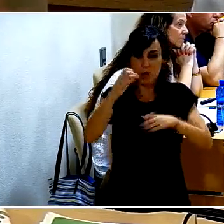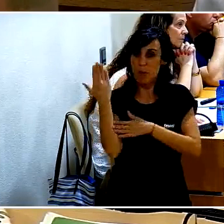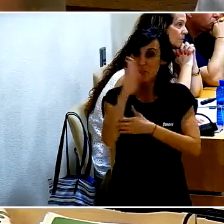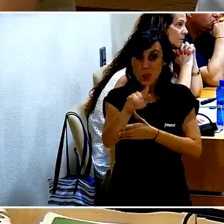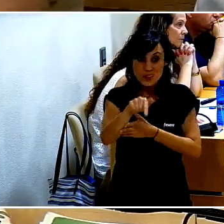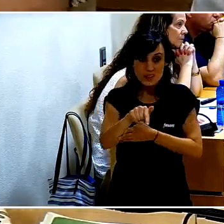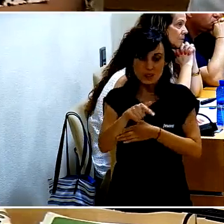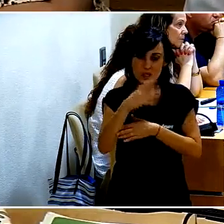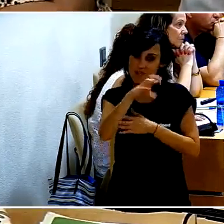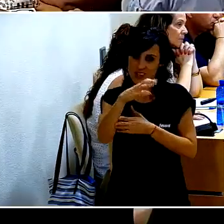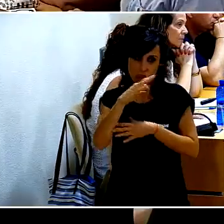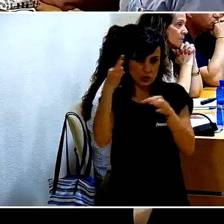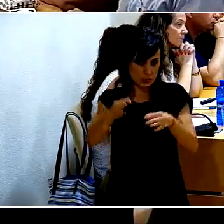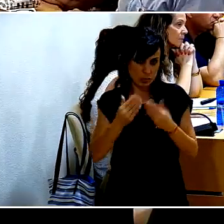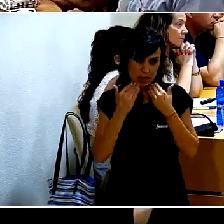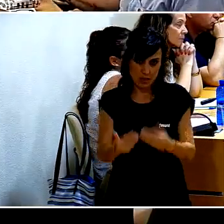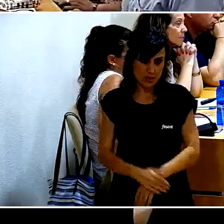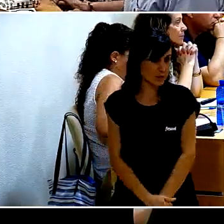y reivindicaciones. Gracias.